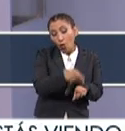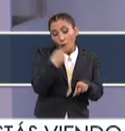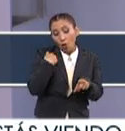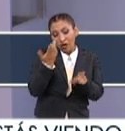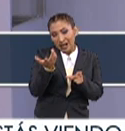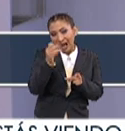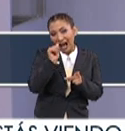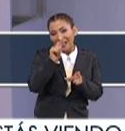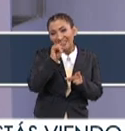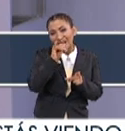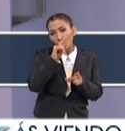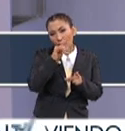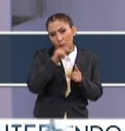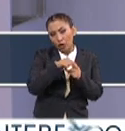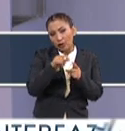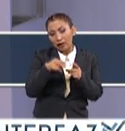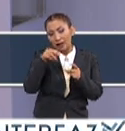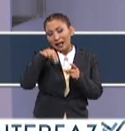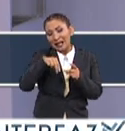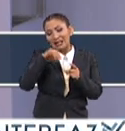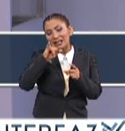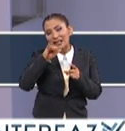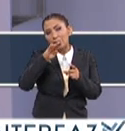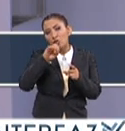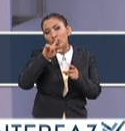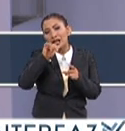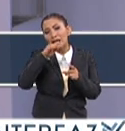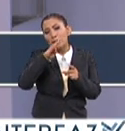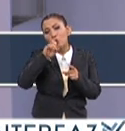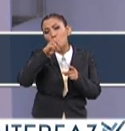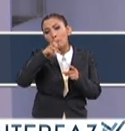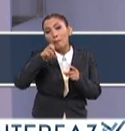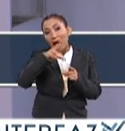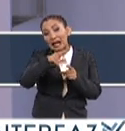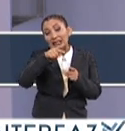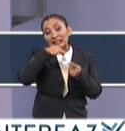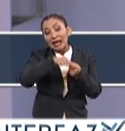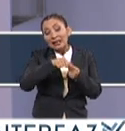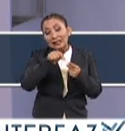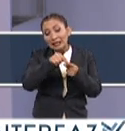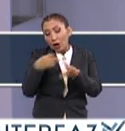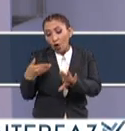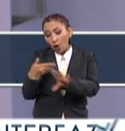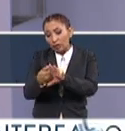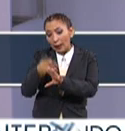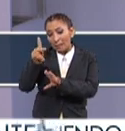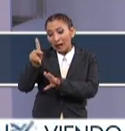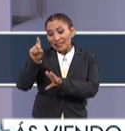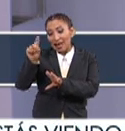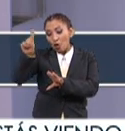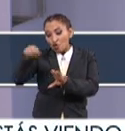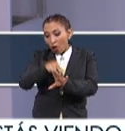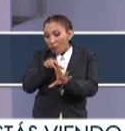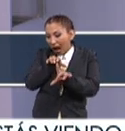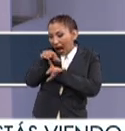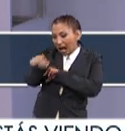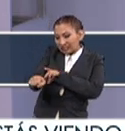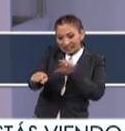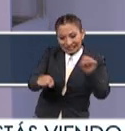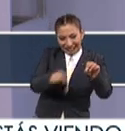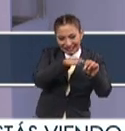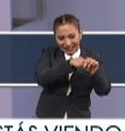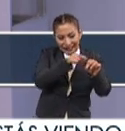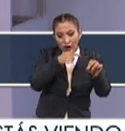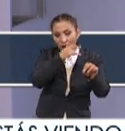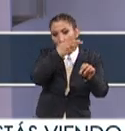los anticuerpos que se llama nivolumab, que es el anticuerpo contra PD-1, sí, que es la molécula